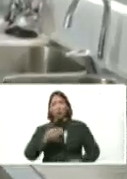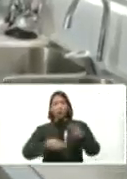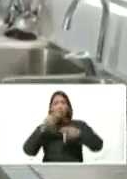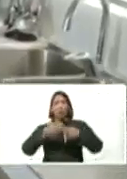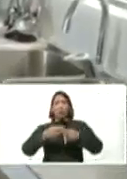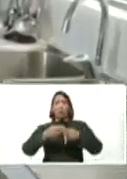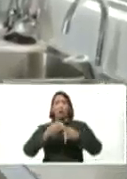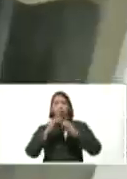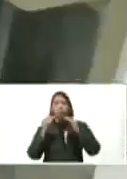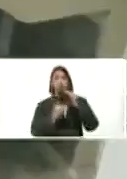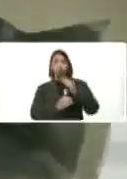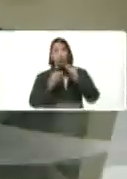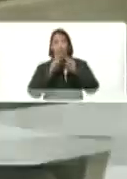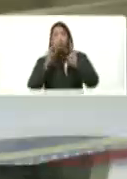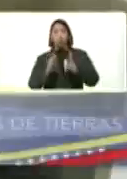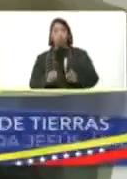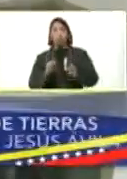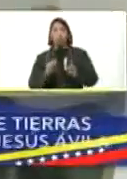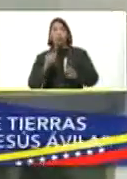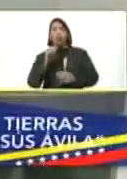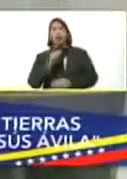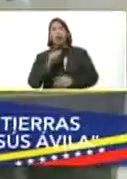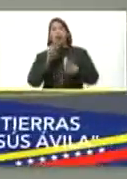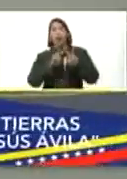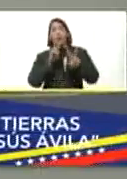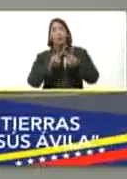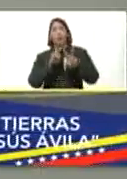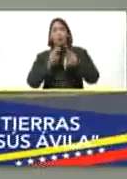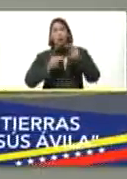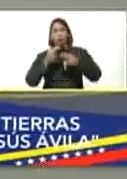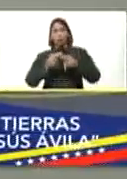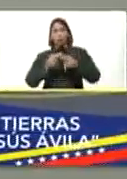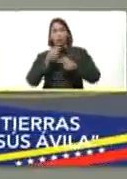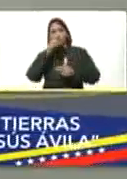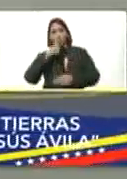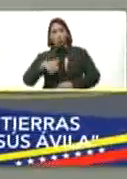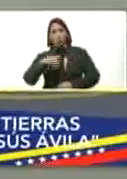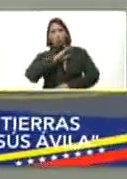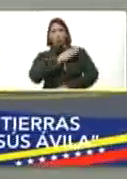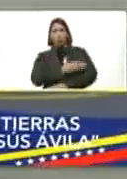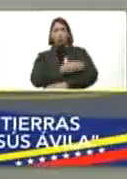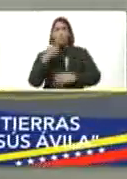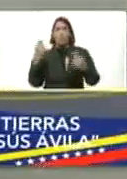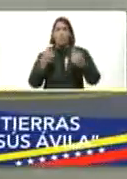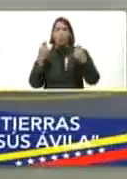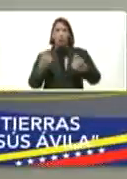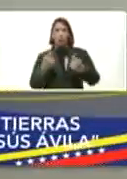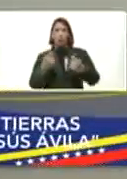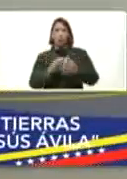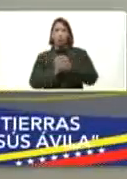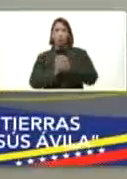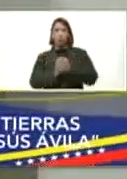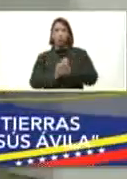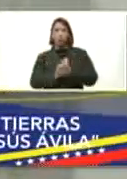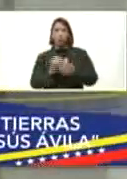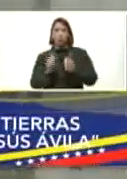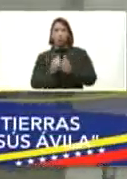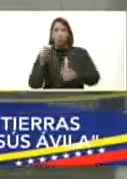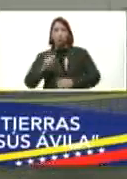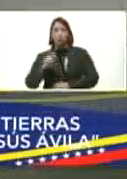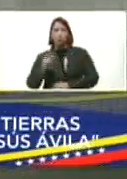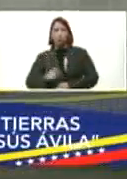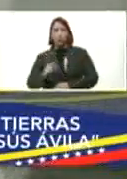donde el poder popular, el pueblo empoderado, con sus necesidades,